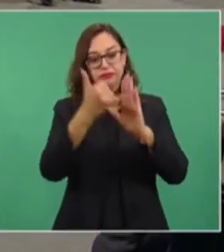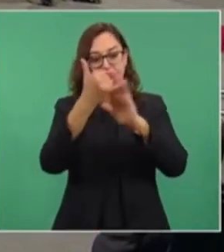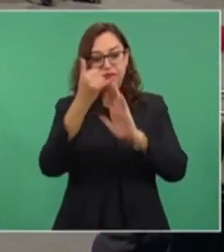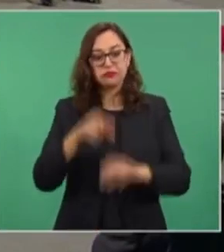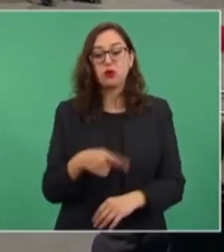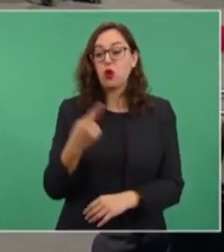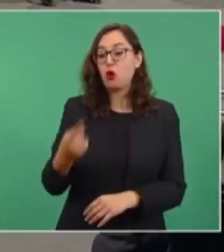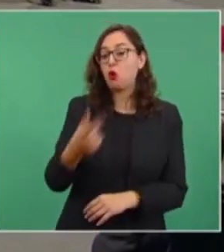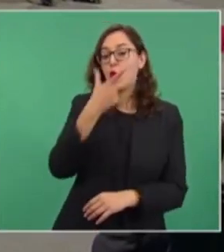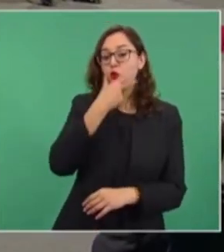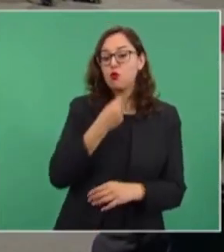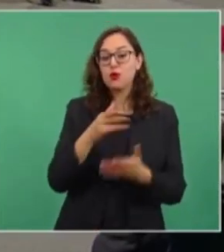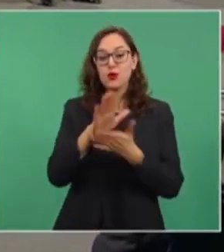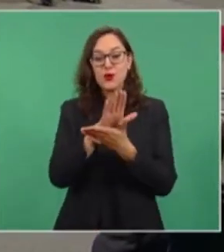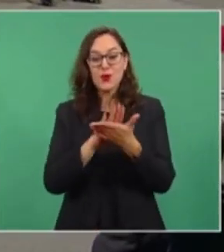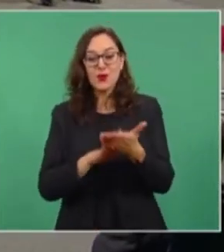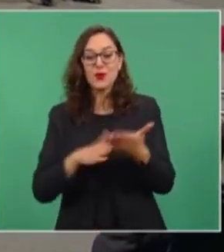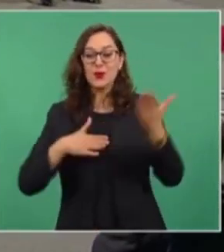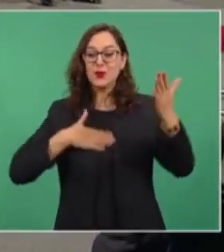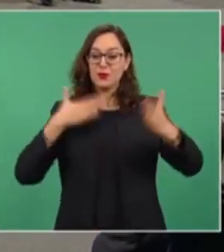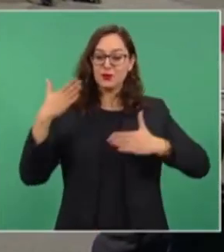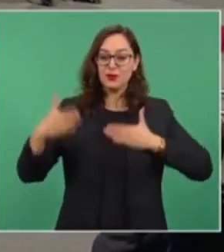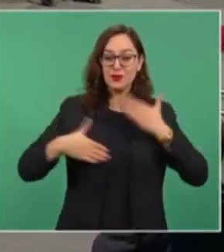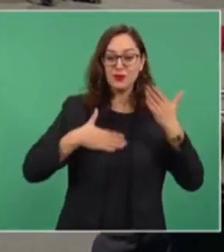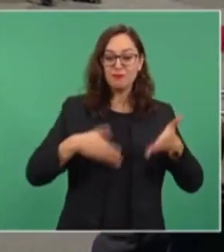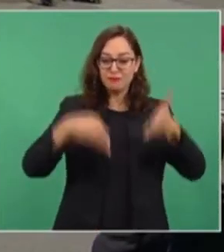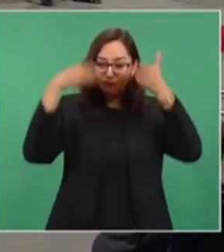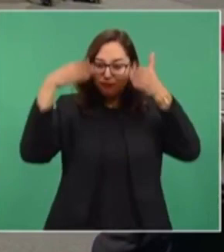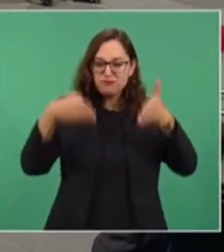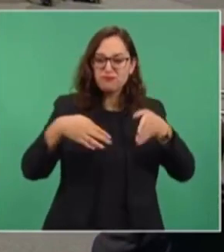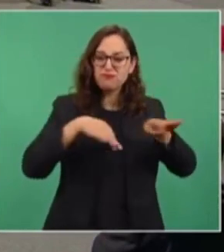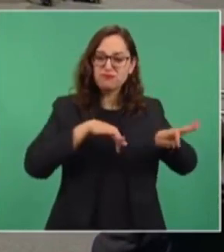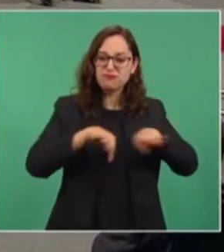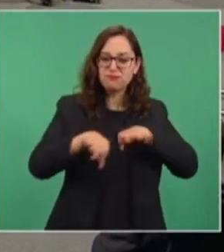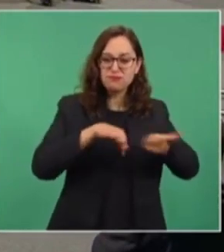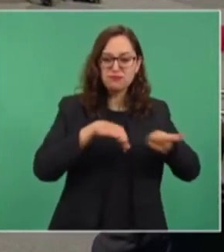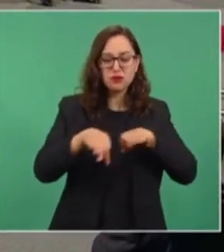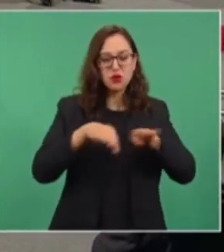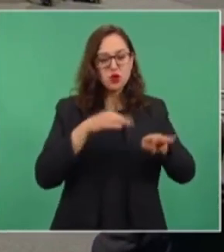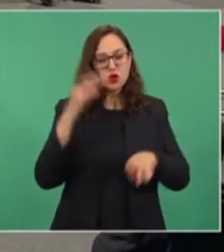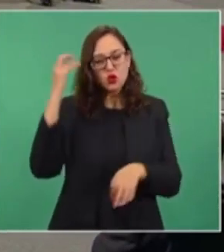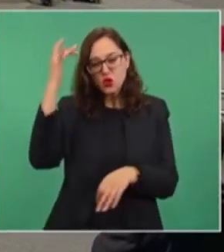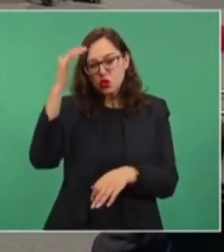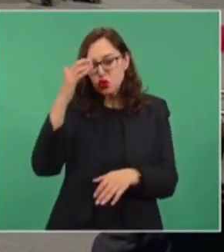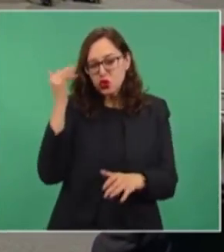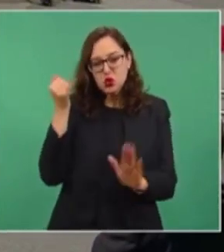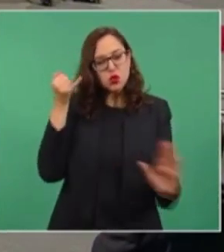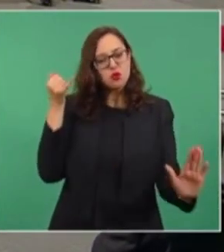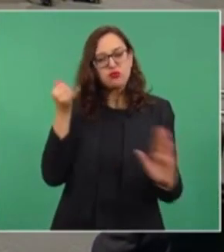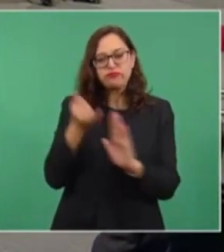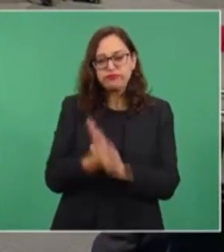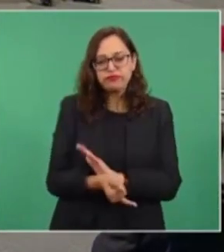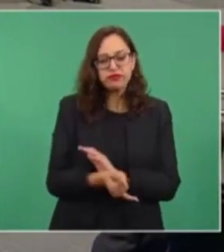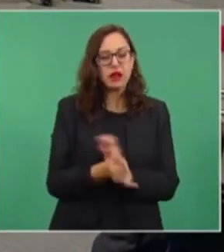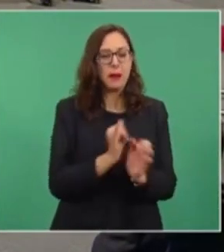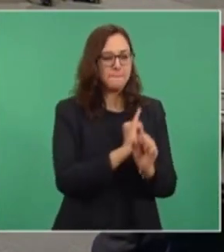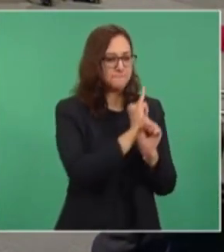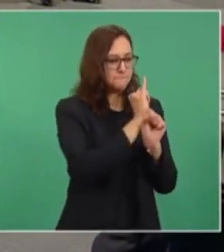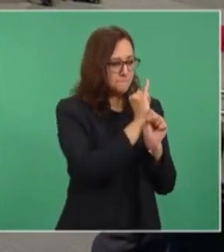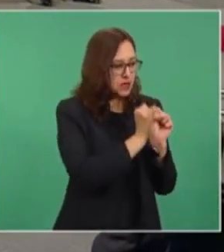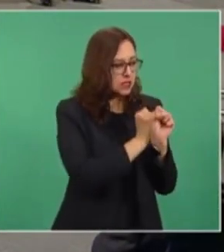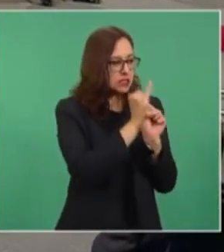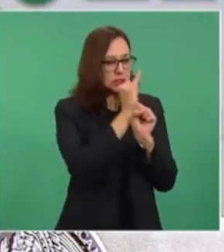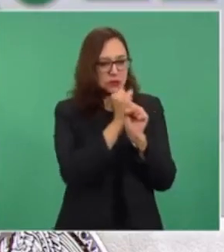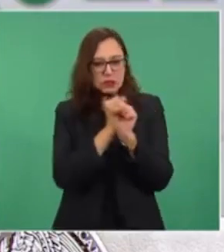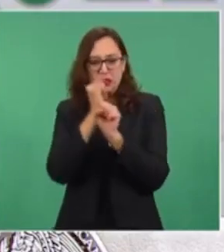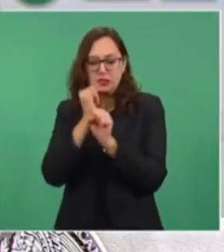humilde, alegre y dedicado, y a la vez profundamente introspectivo, incansable investigador de los símbolos de la